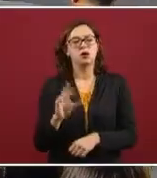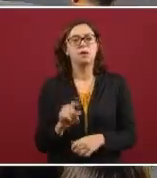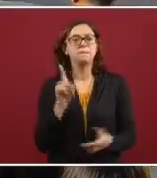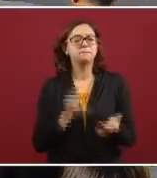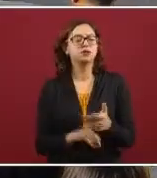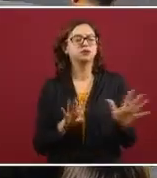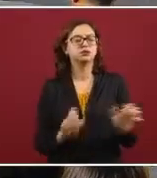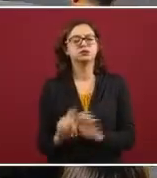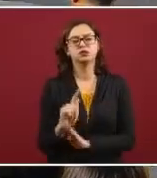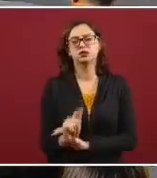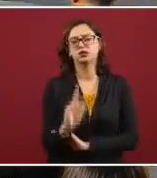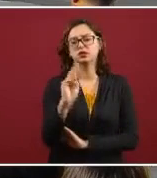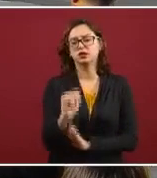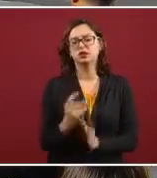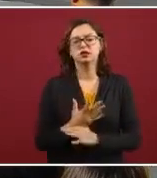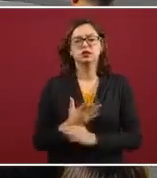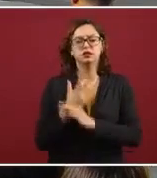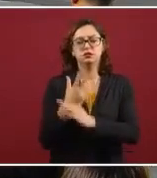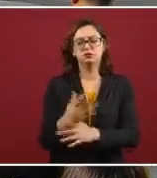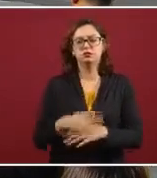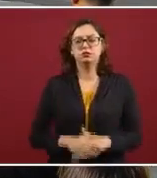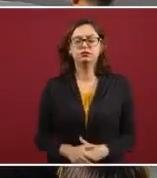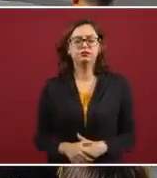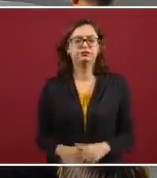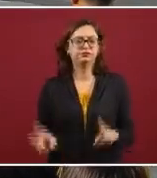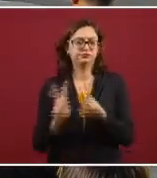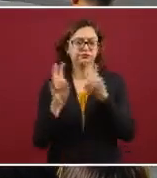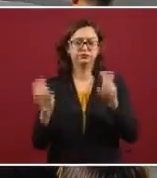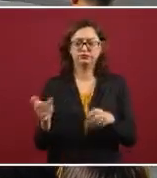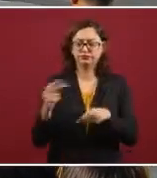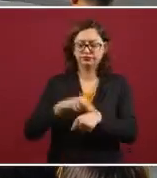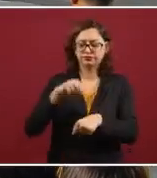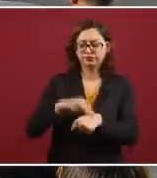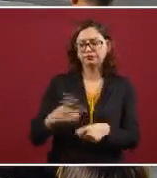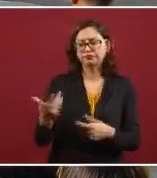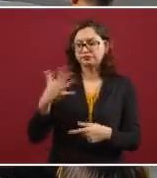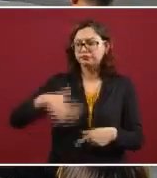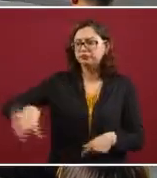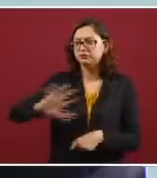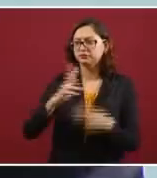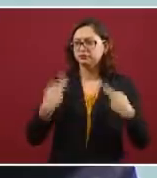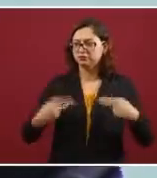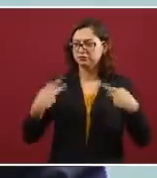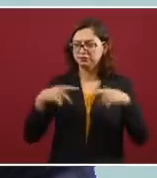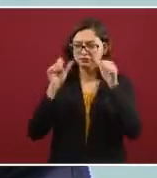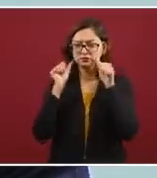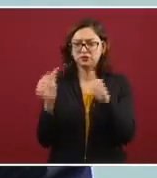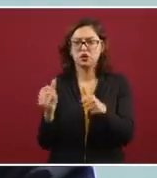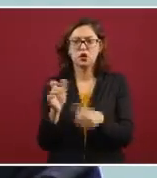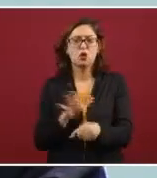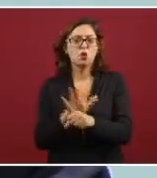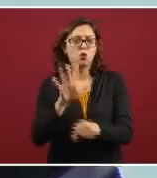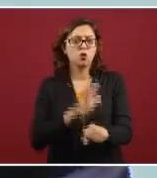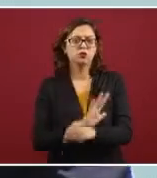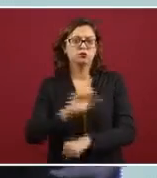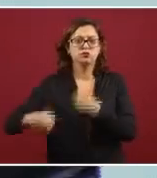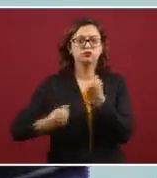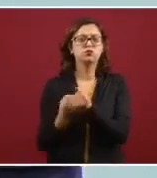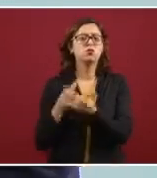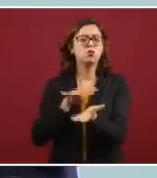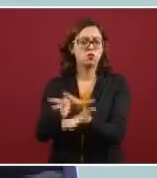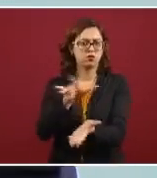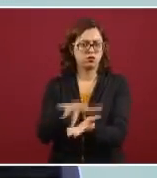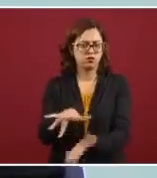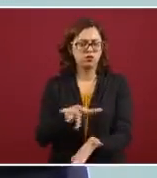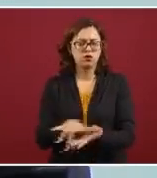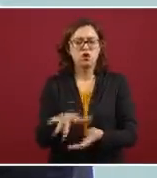1979, se consideró que a la seguridad social se le podía sumar un nuevo concepto, la solidaridad social. Fue así